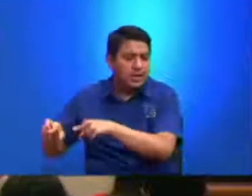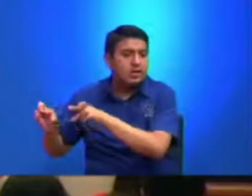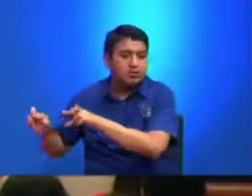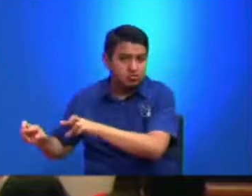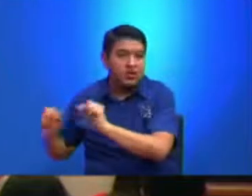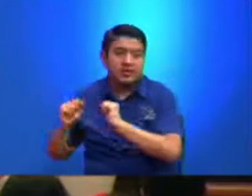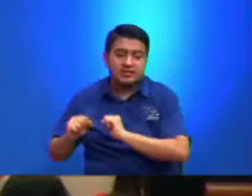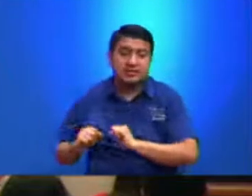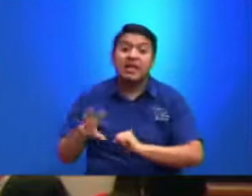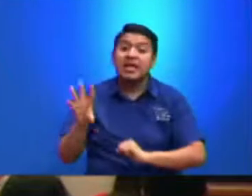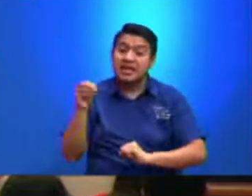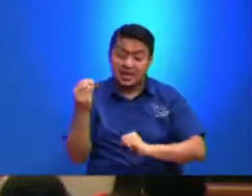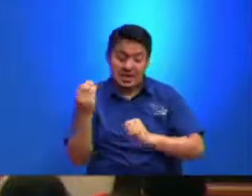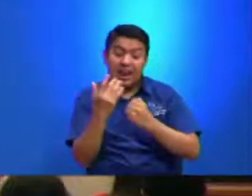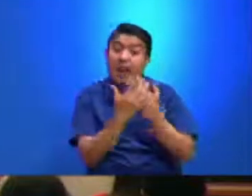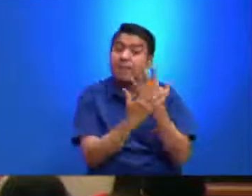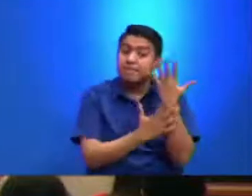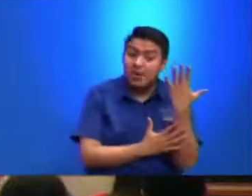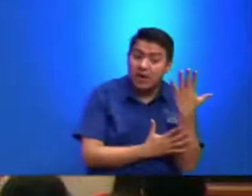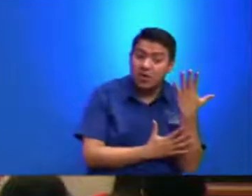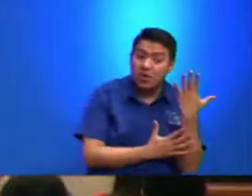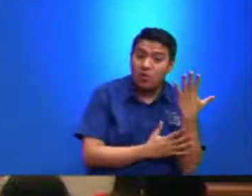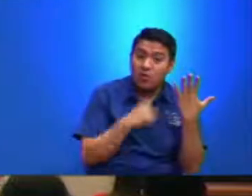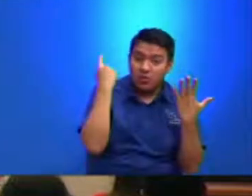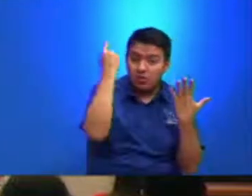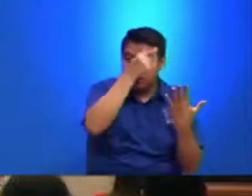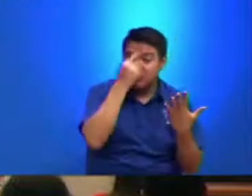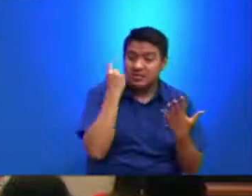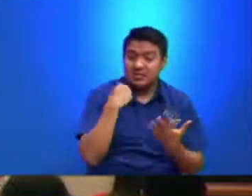viernes también expliqué de la mano seca, por qué